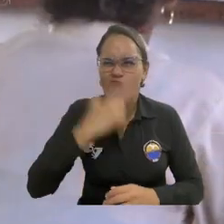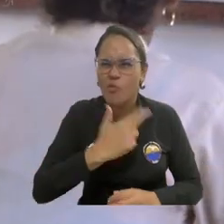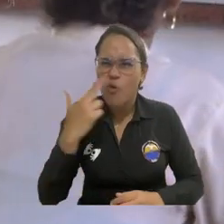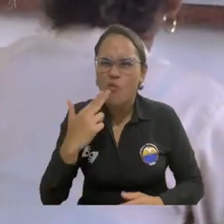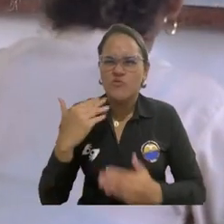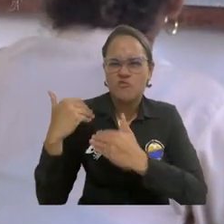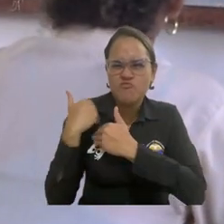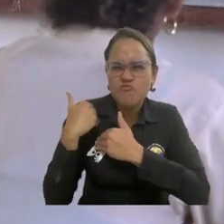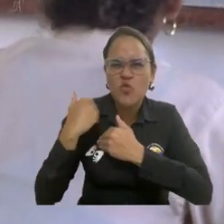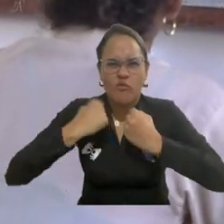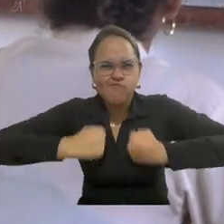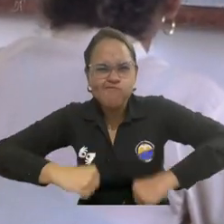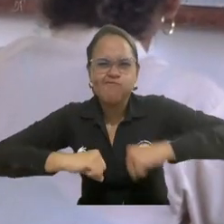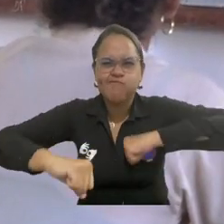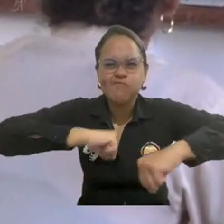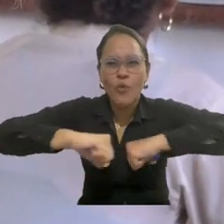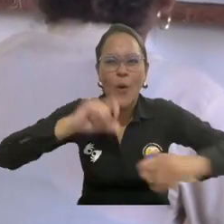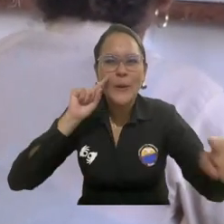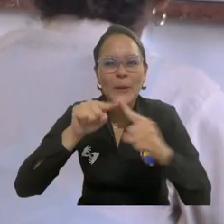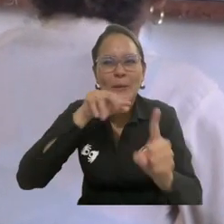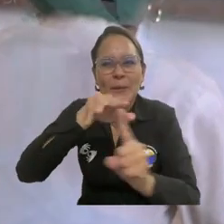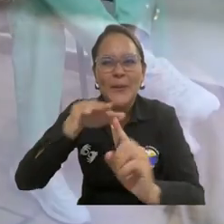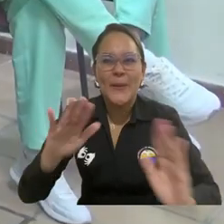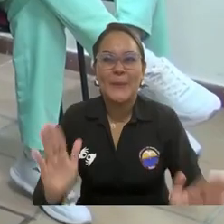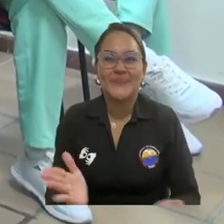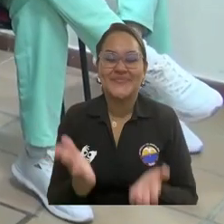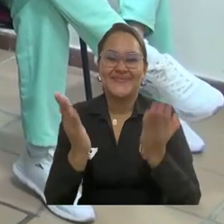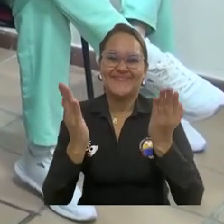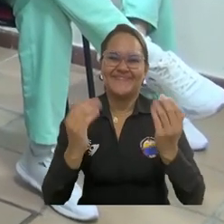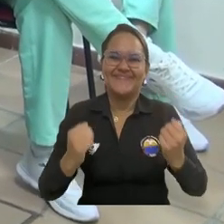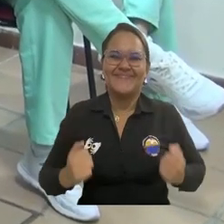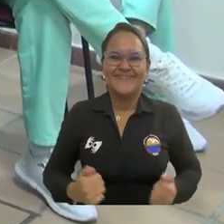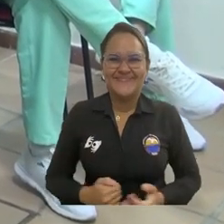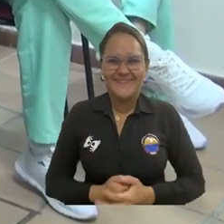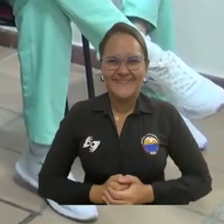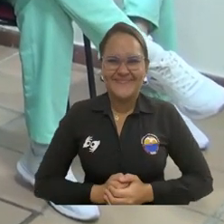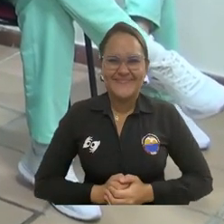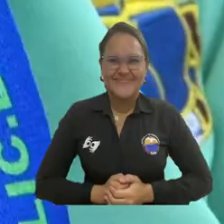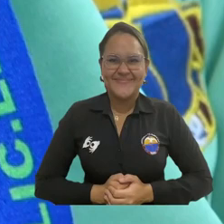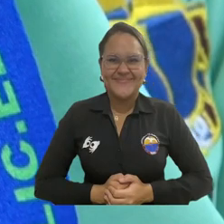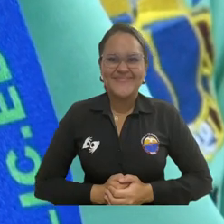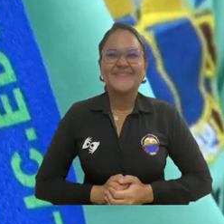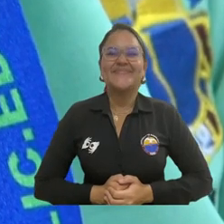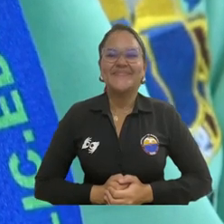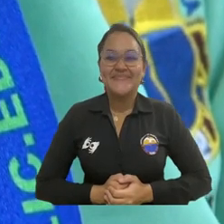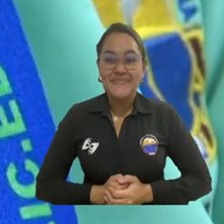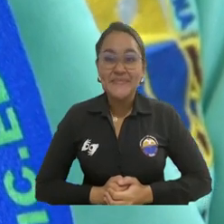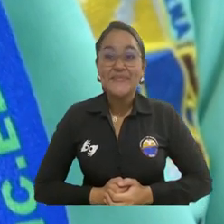de profesores comprometidos y a mejorar sus condiciones.